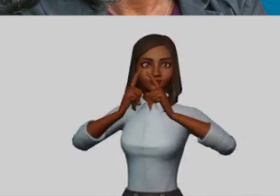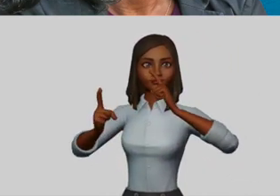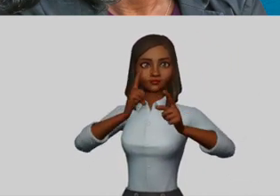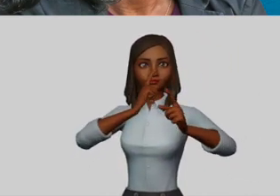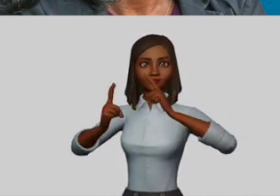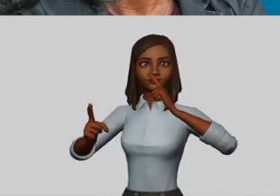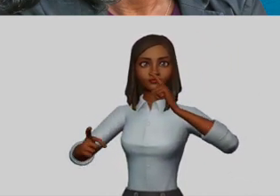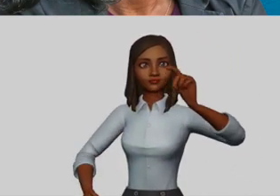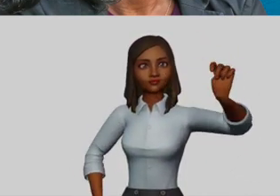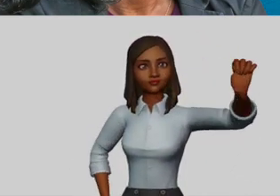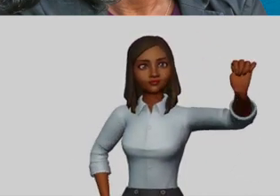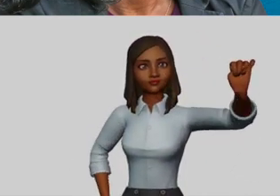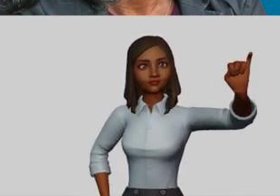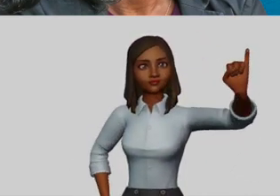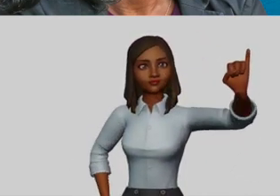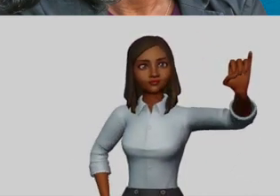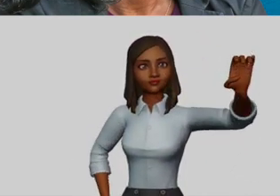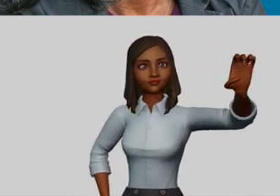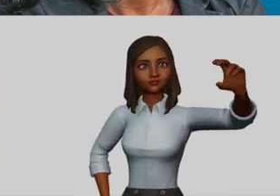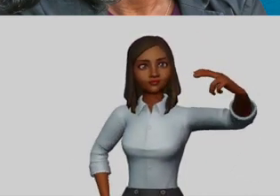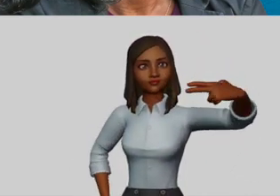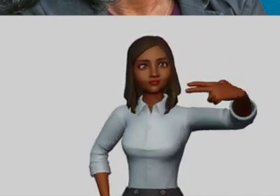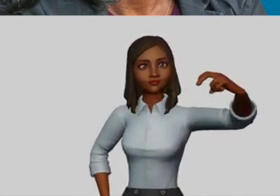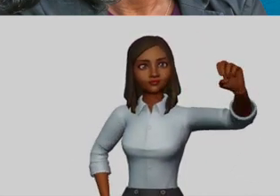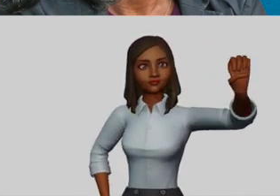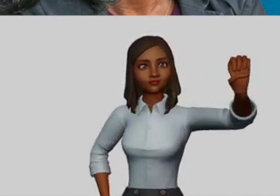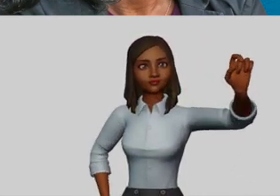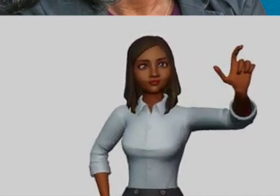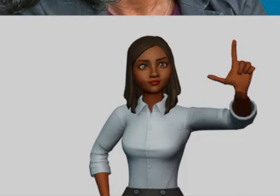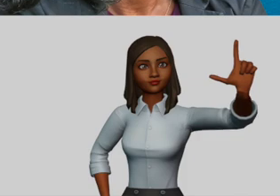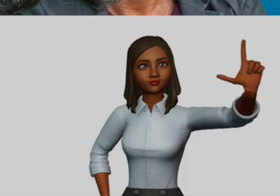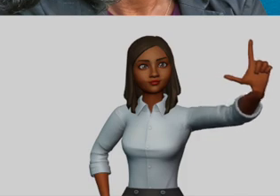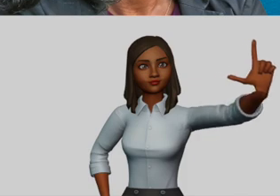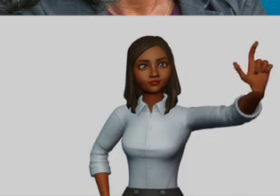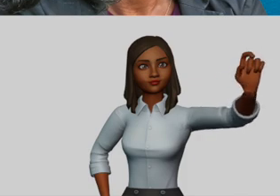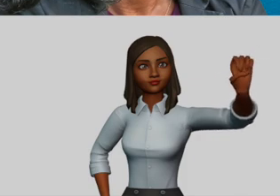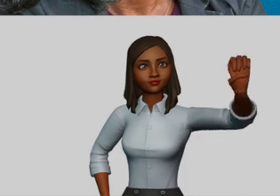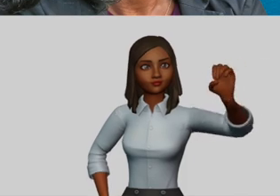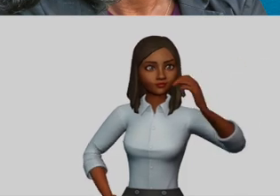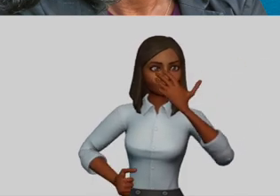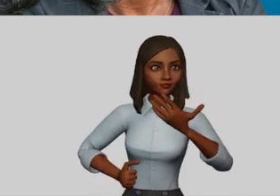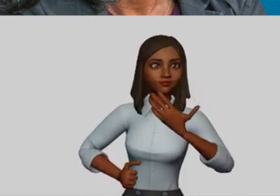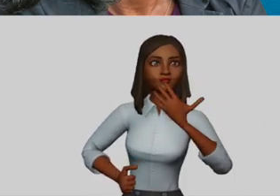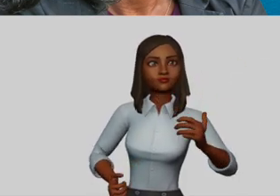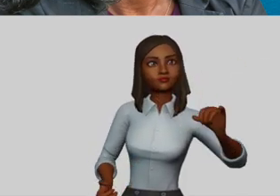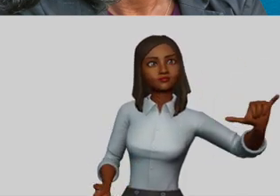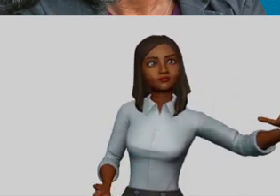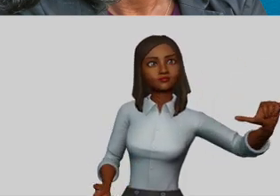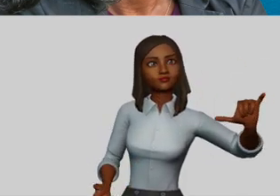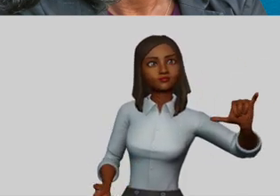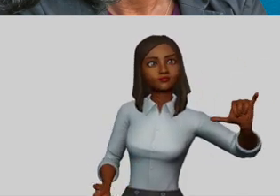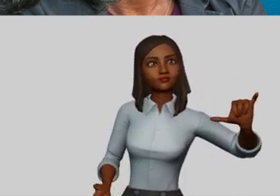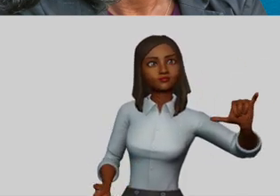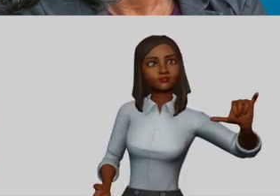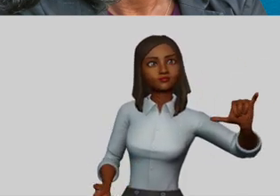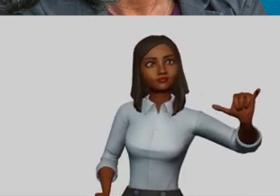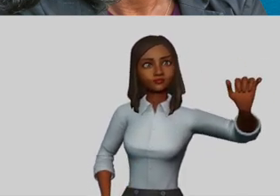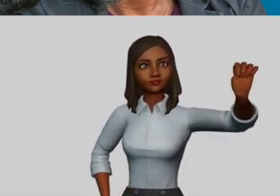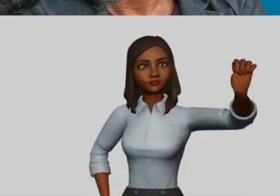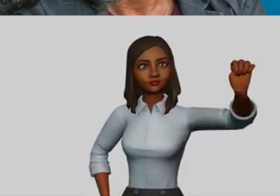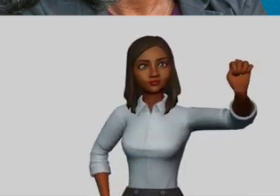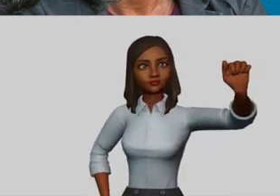eso. Y Michelle, gracias a ti también. Ya que estoy dando mucho agradecimiento. Todavía no estamos en video, o sea que puedo hacer